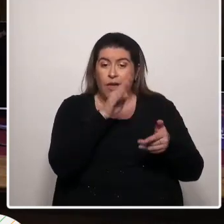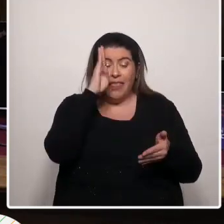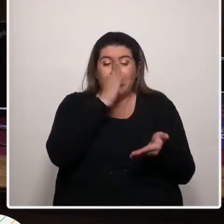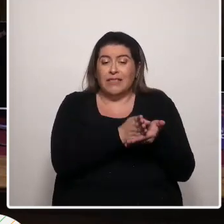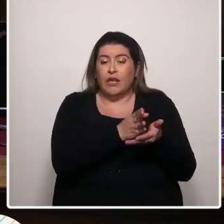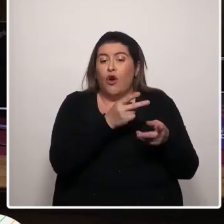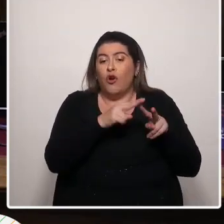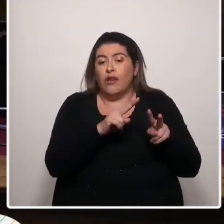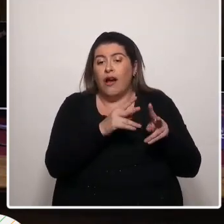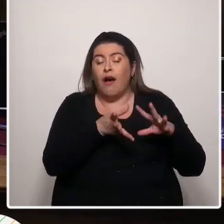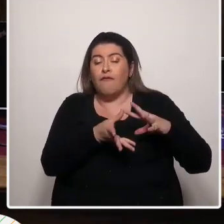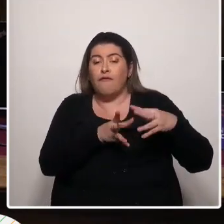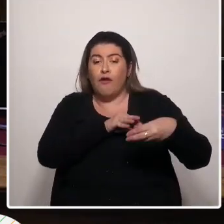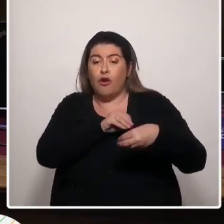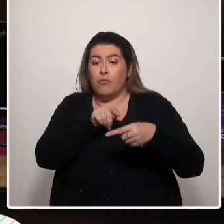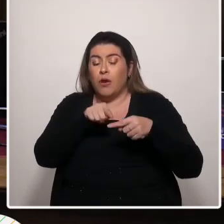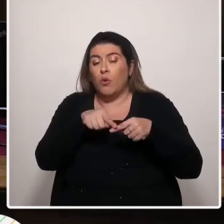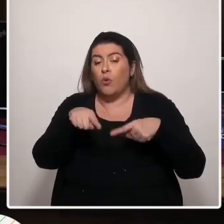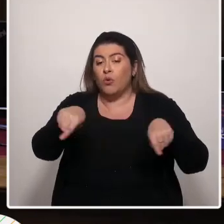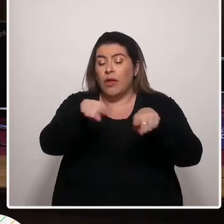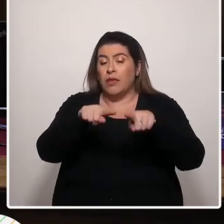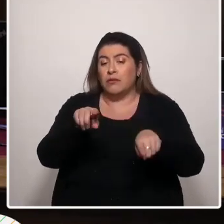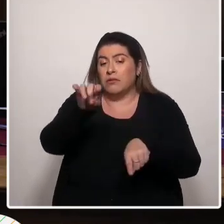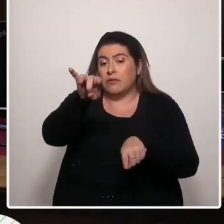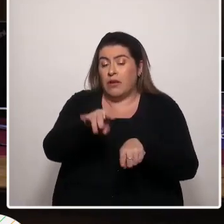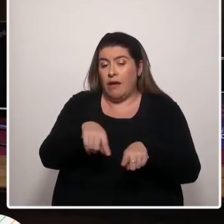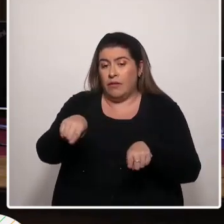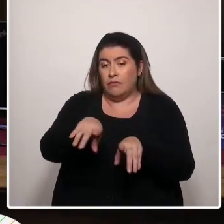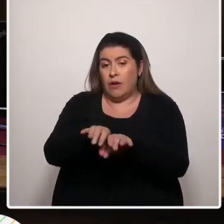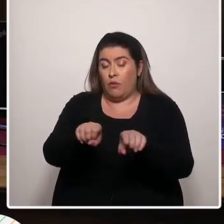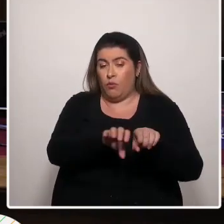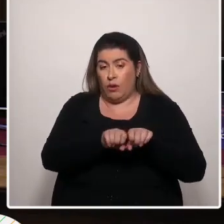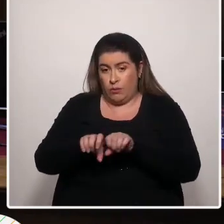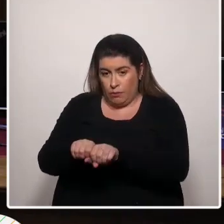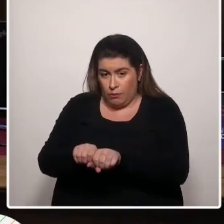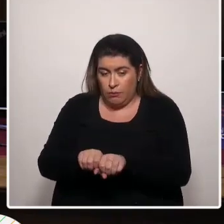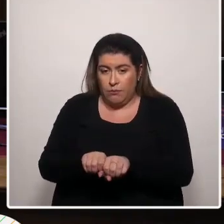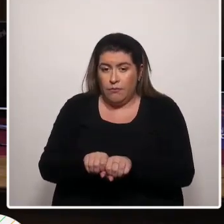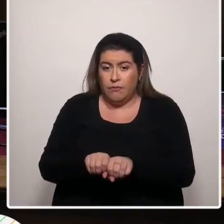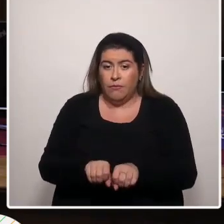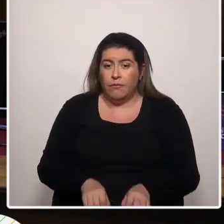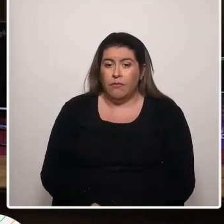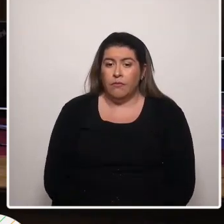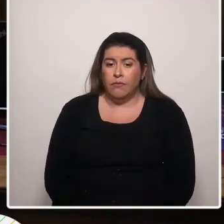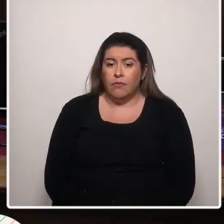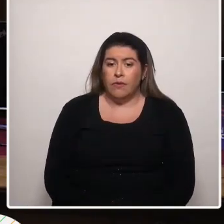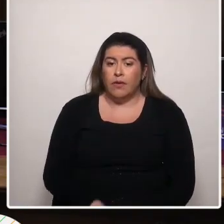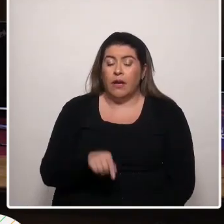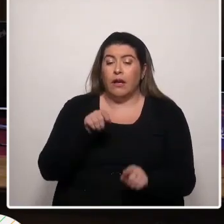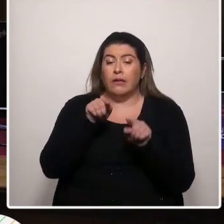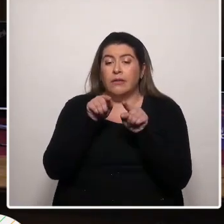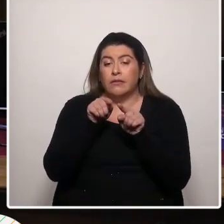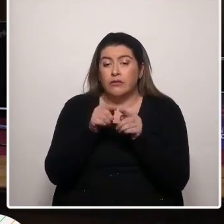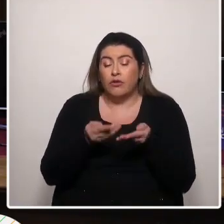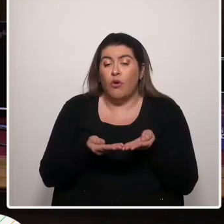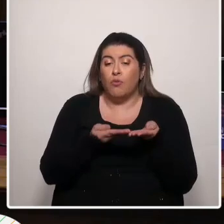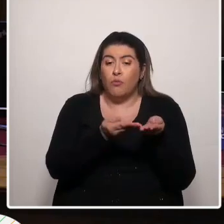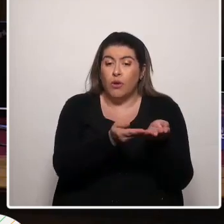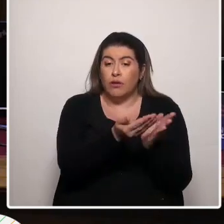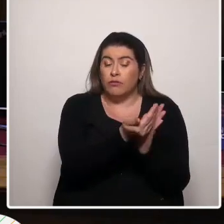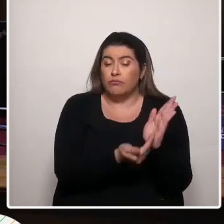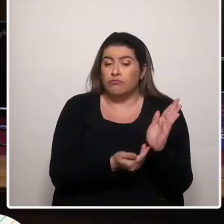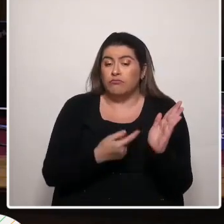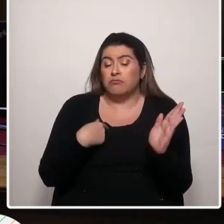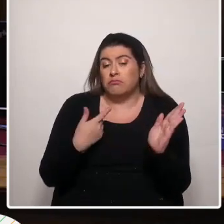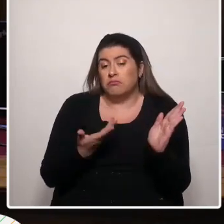soberanos. Yo, sin embargo, insistiría en la fórmula propuesta porque me parece que nos va